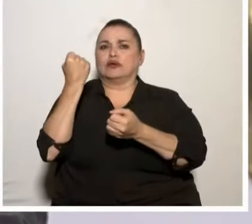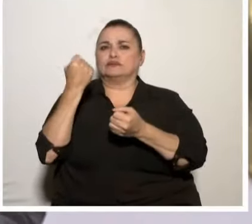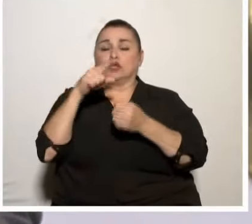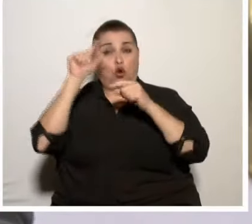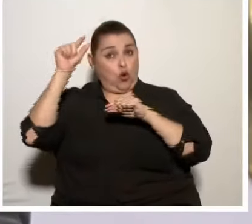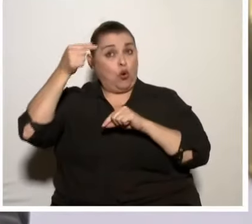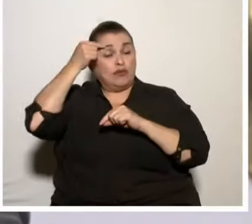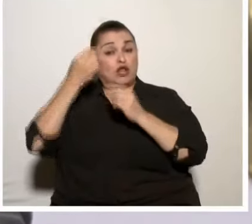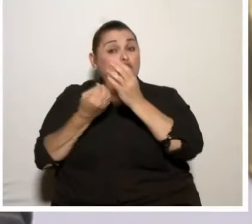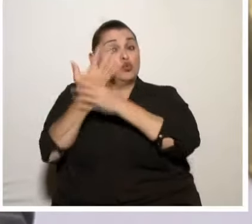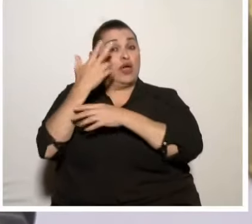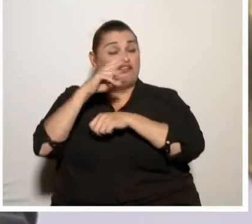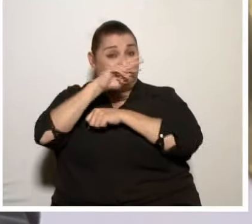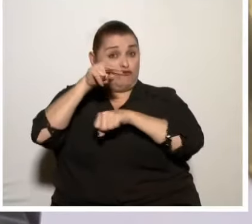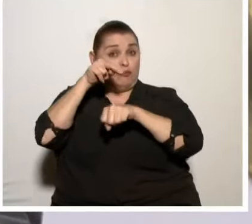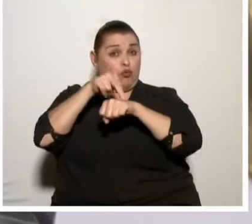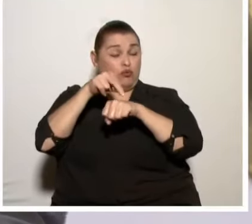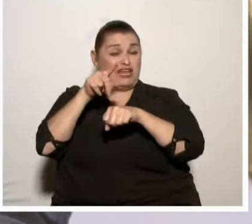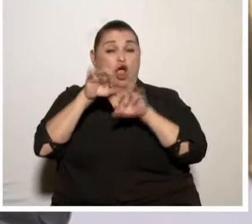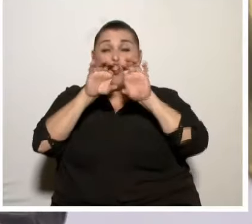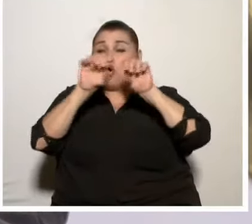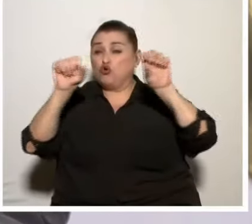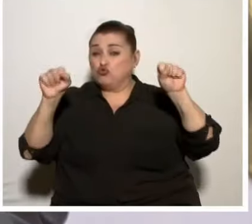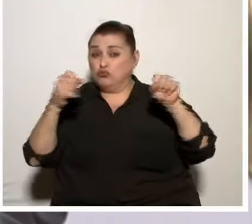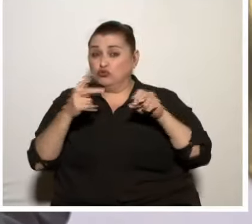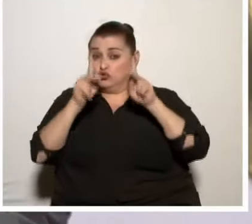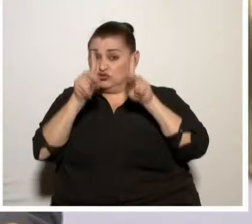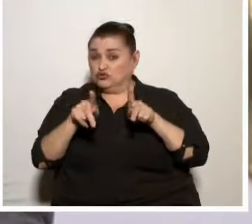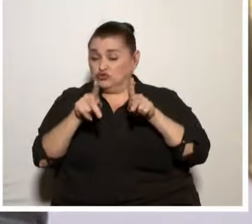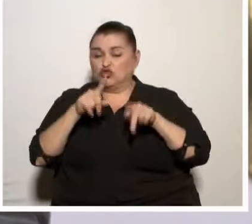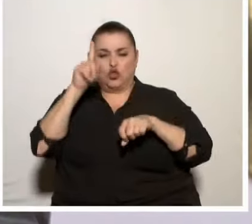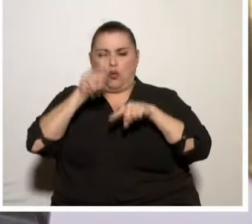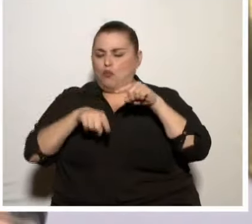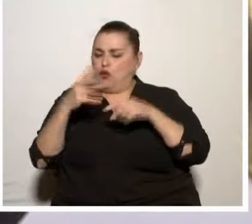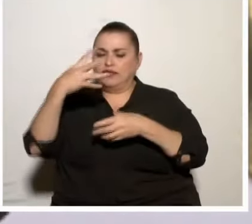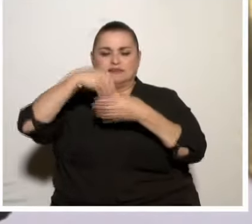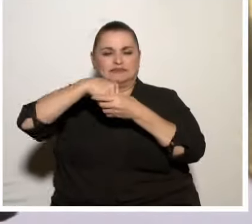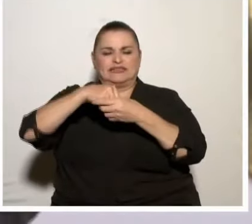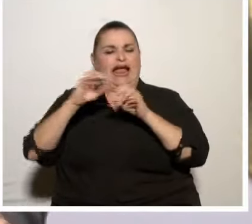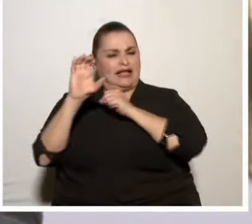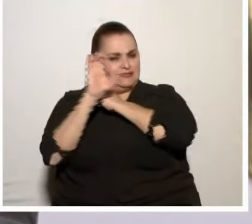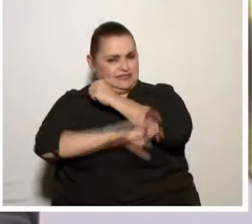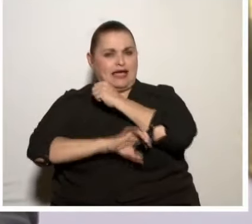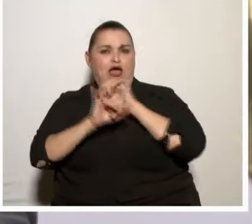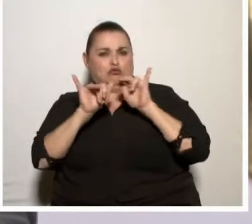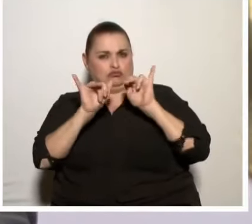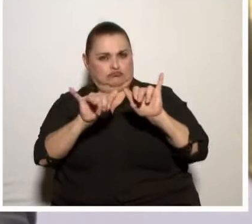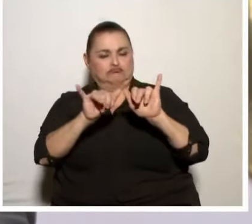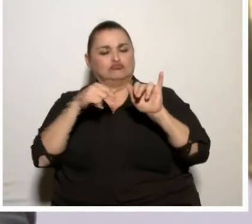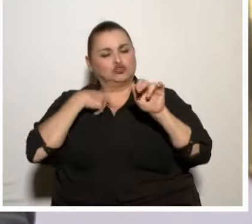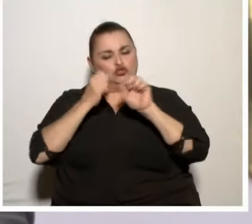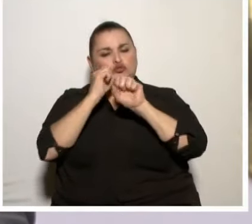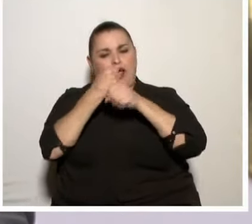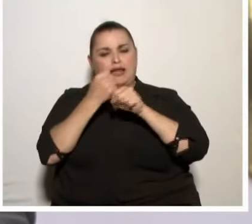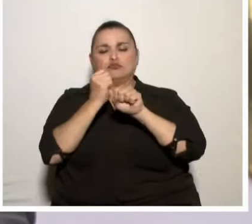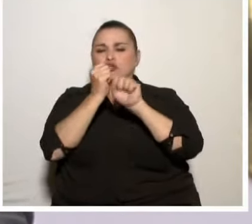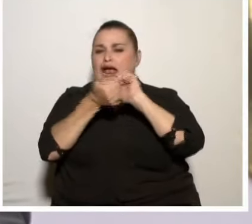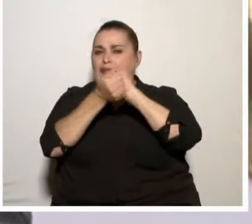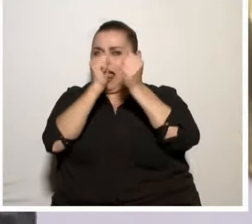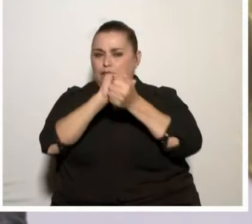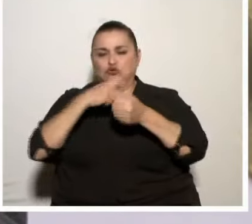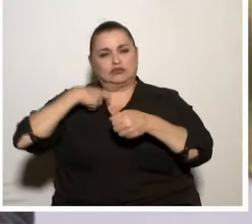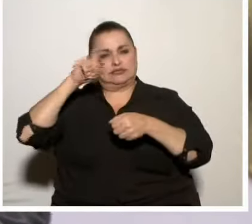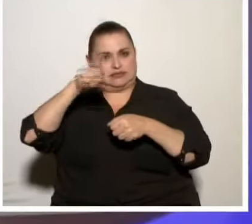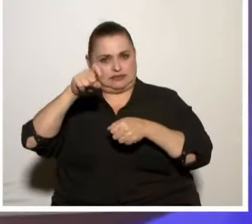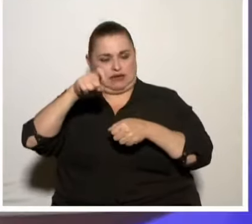Nueva República los corruptos no tendrán cabida y serán castigados como tiene que ser. Por supuesto, haremos los cambios en la legislación que sean